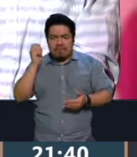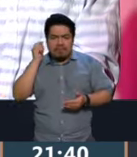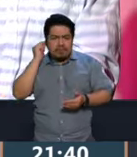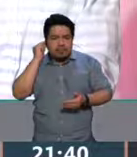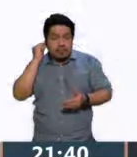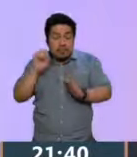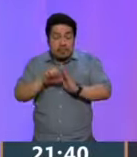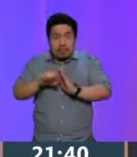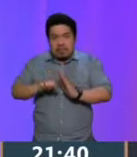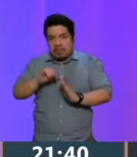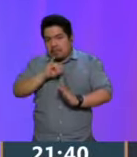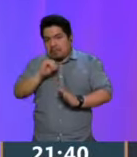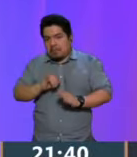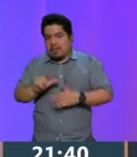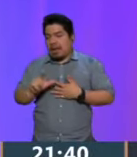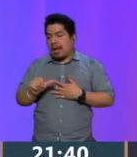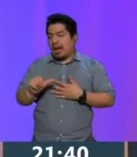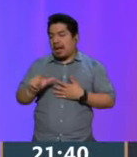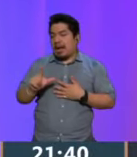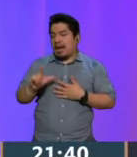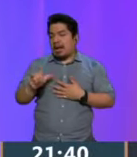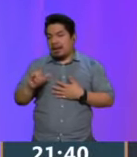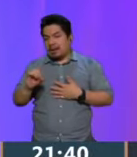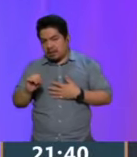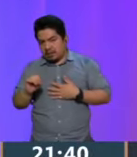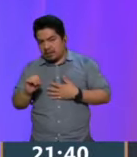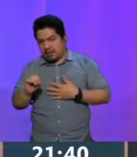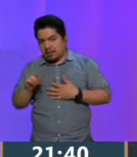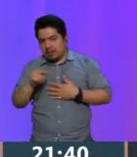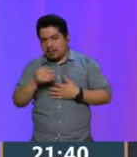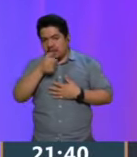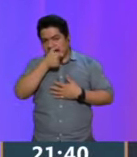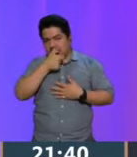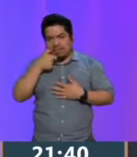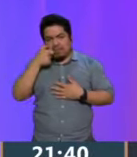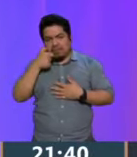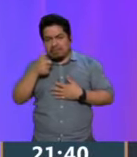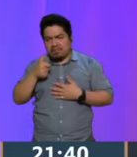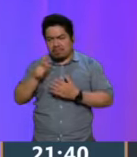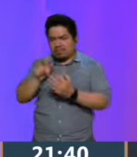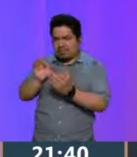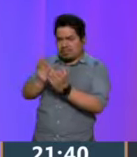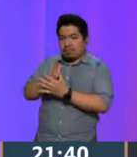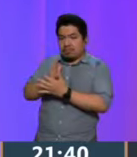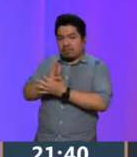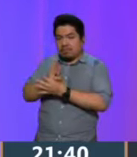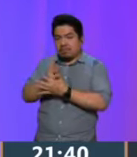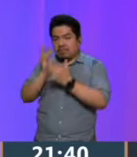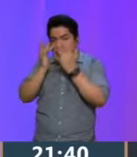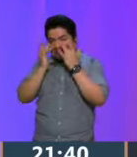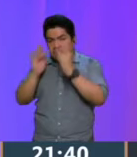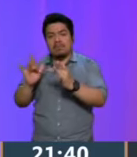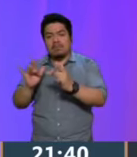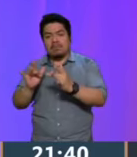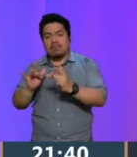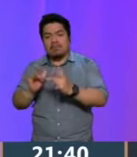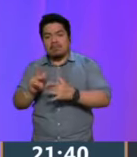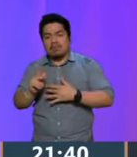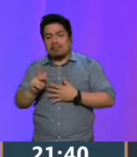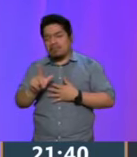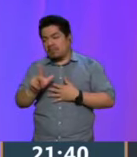jamás imaginé ver, que Alito Moreno pues pusiera contra la pared a Máynez, o sea, con algo que él mismo dijo, que renunció a su pluri,